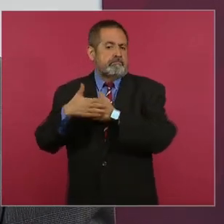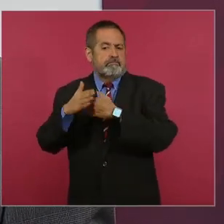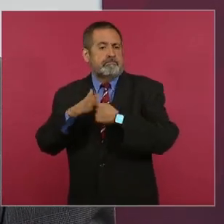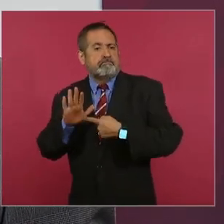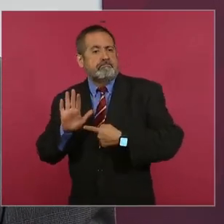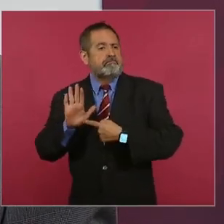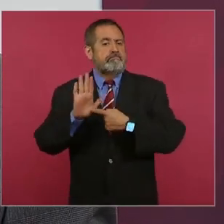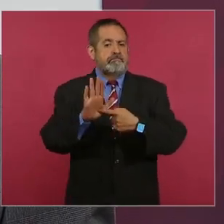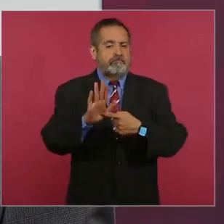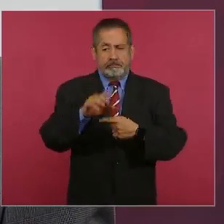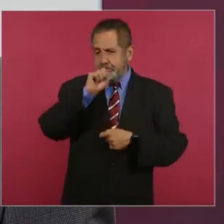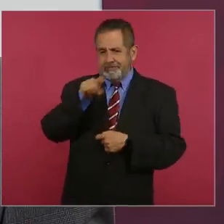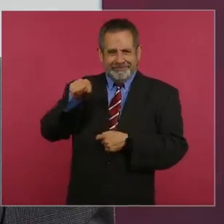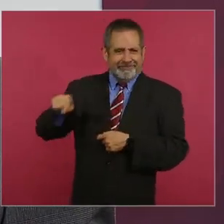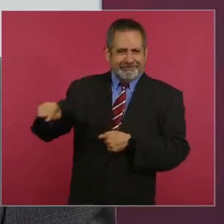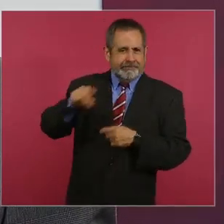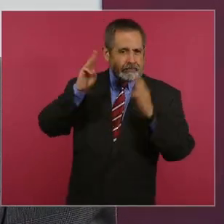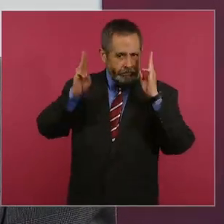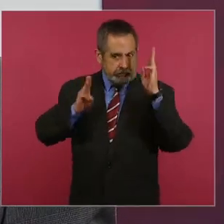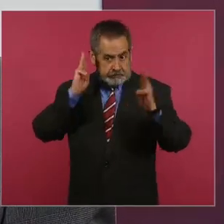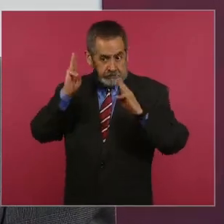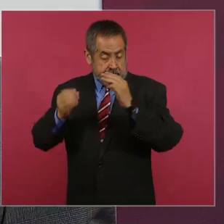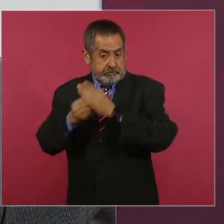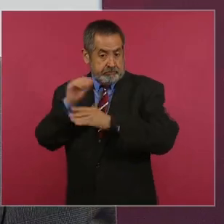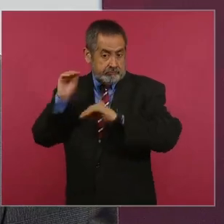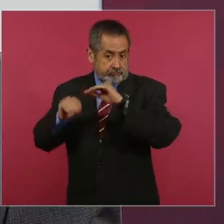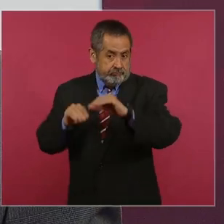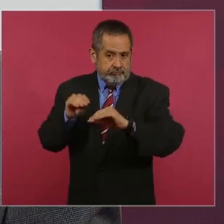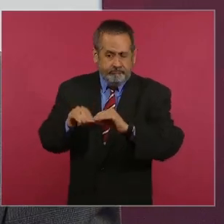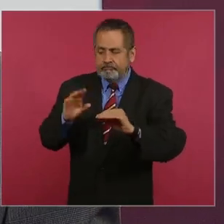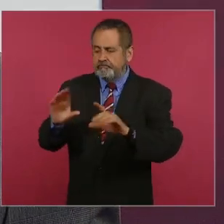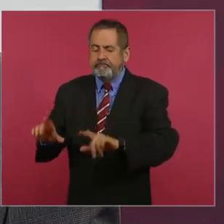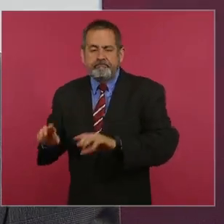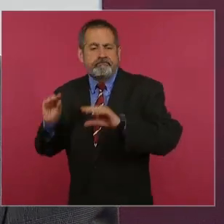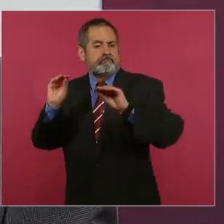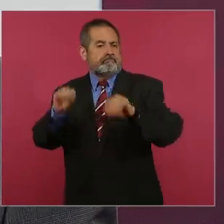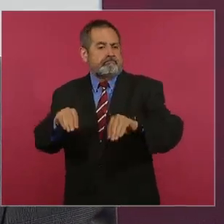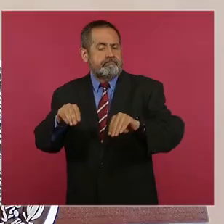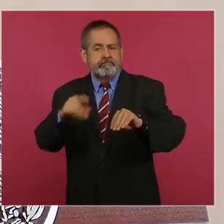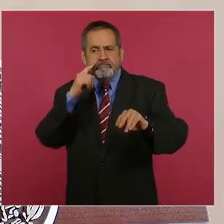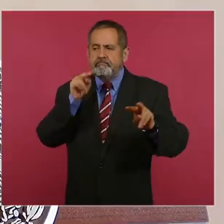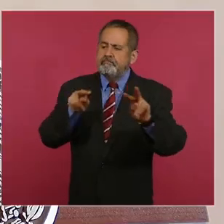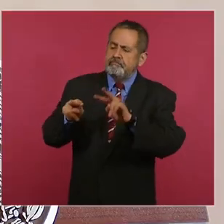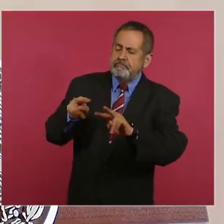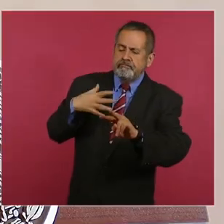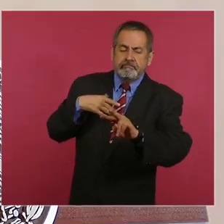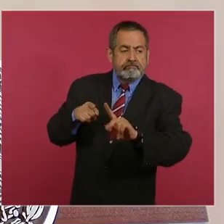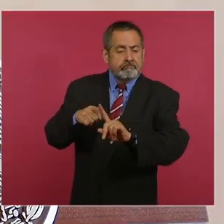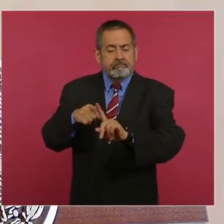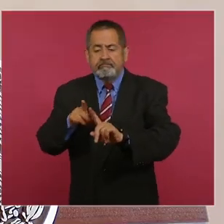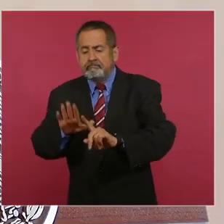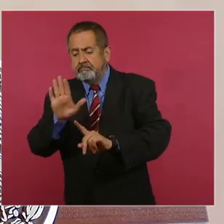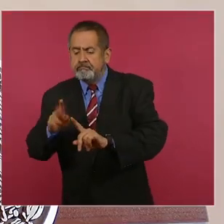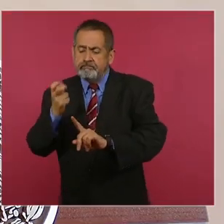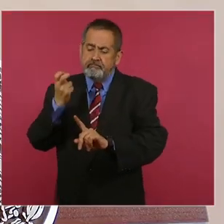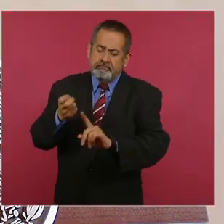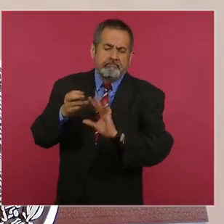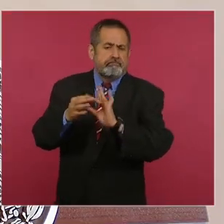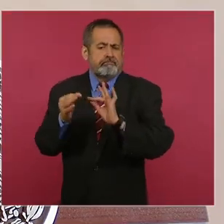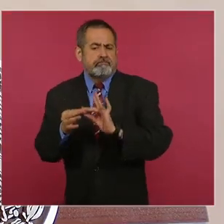museos y las salas de interpretación que tendremos en todas y cada una de las zonas